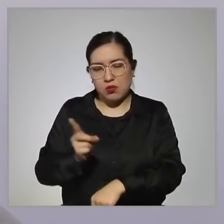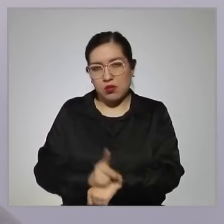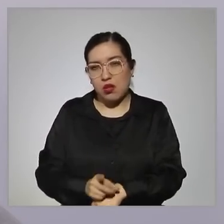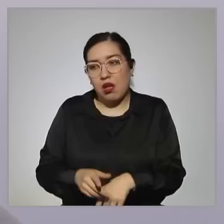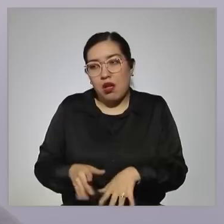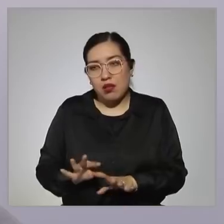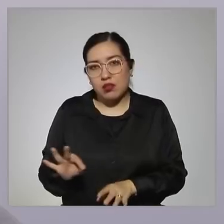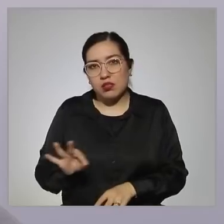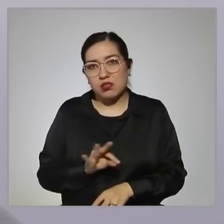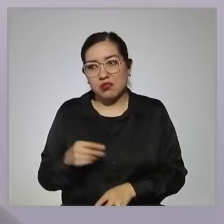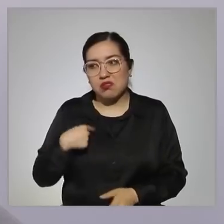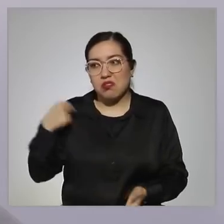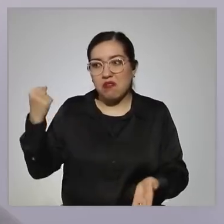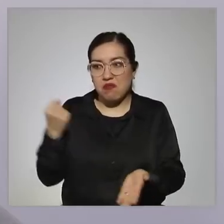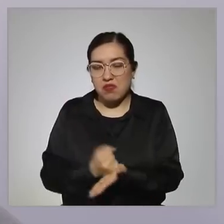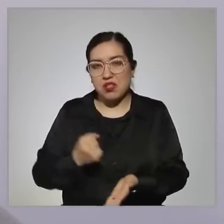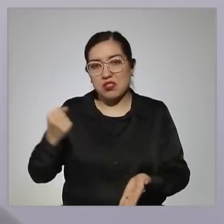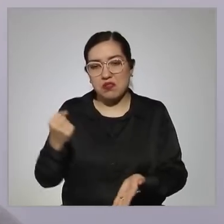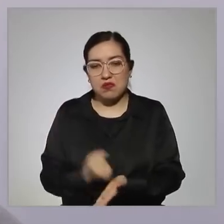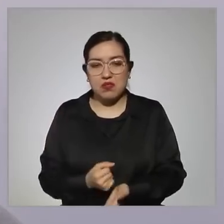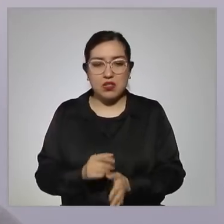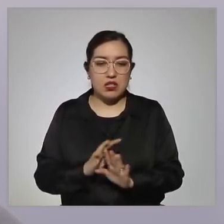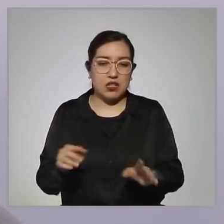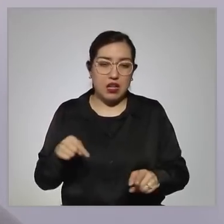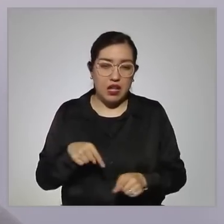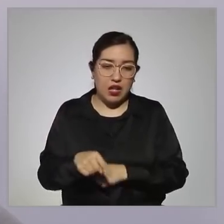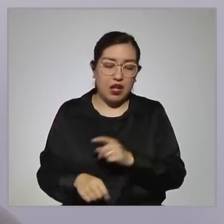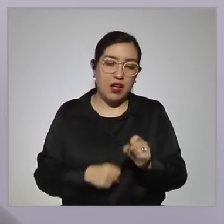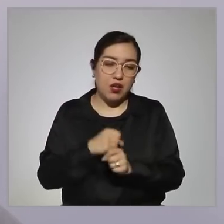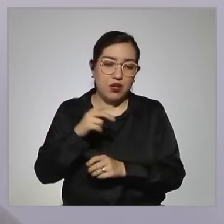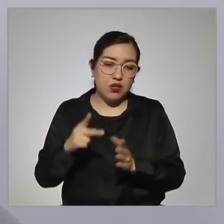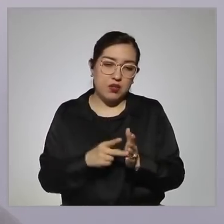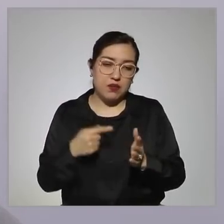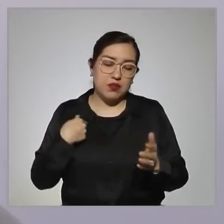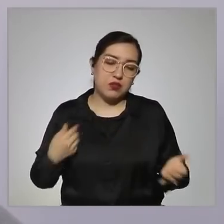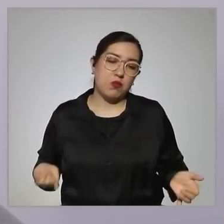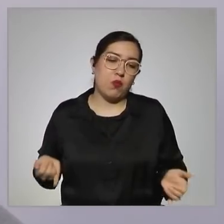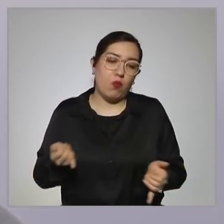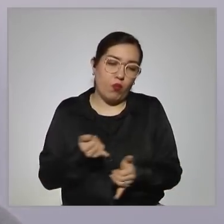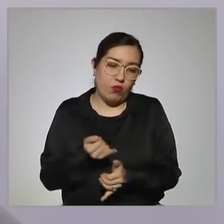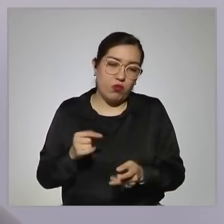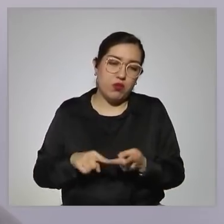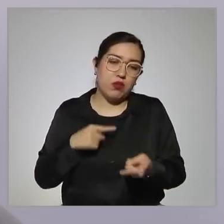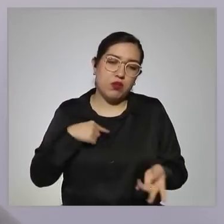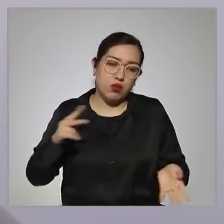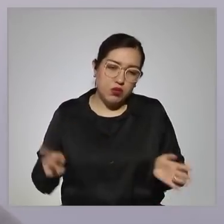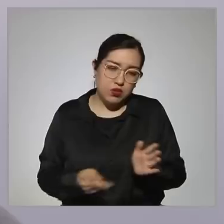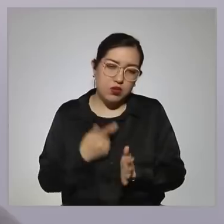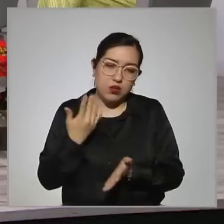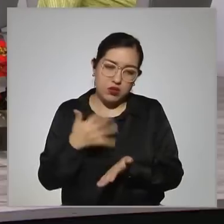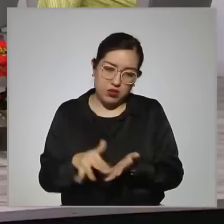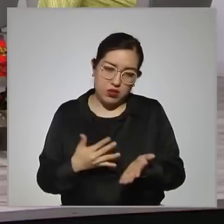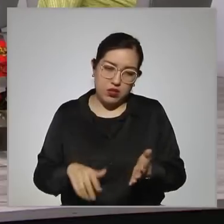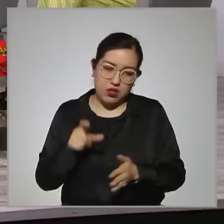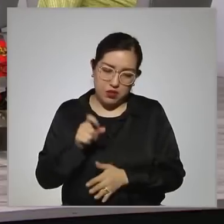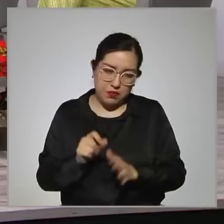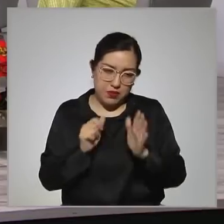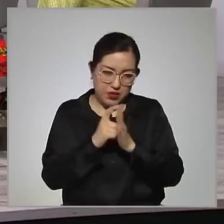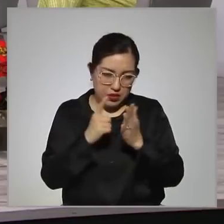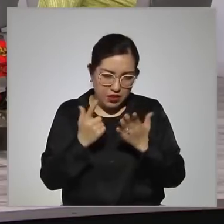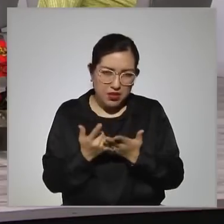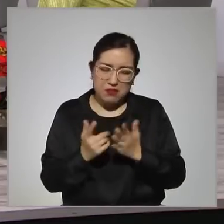vez no condicionarnos tanto como ya va a ser fin de año y otra vez tengo que bajar de peso, tengo que, ¿no? Tengo que leer 20 libros, tengo que,